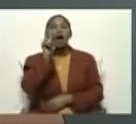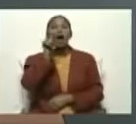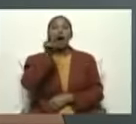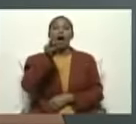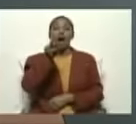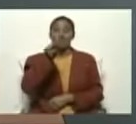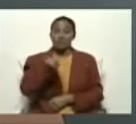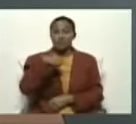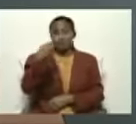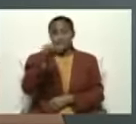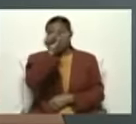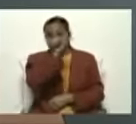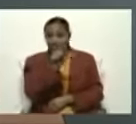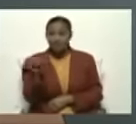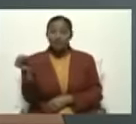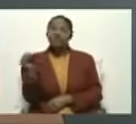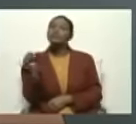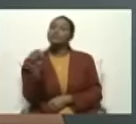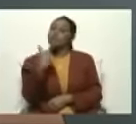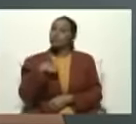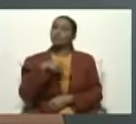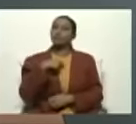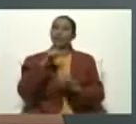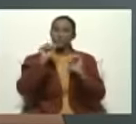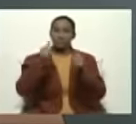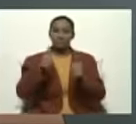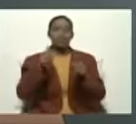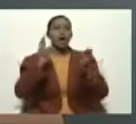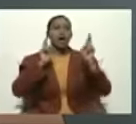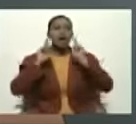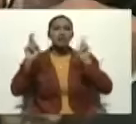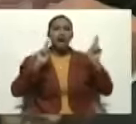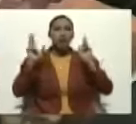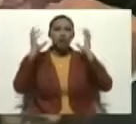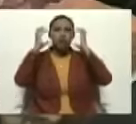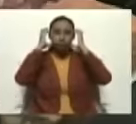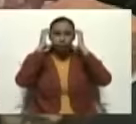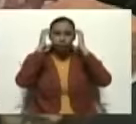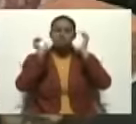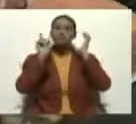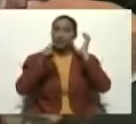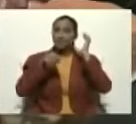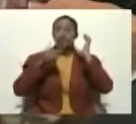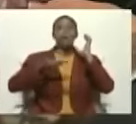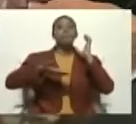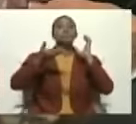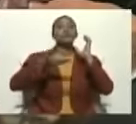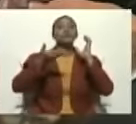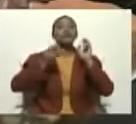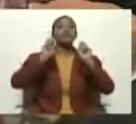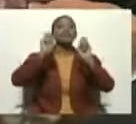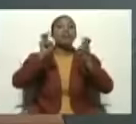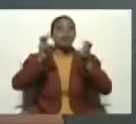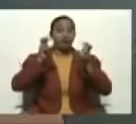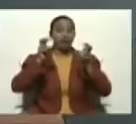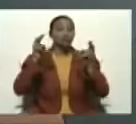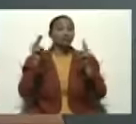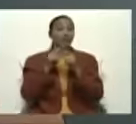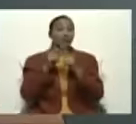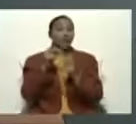próxima semana igualmente vamos a una emisora de radio que tiene una importancia muy grande en Cuba